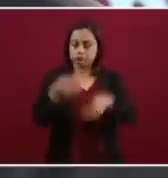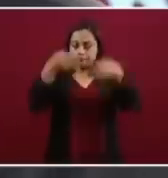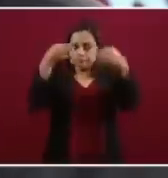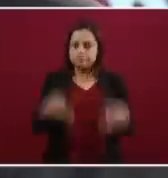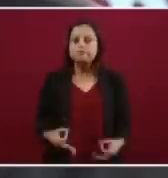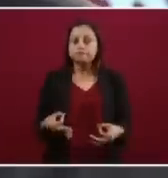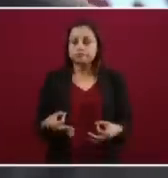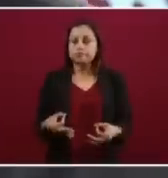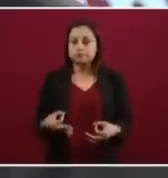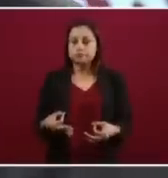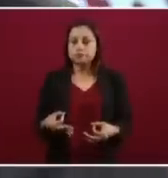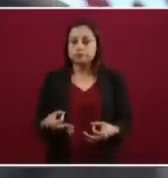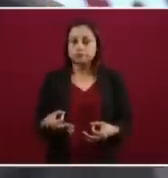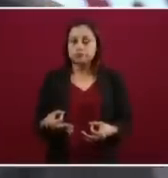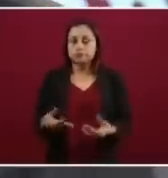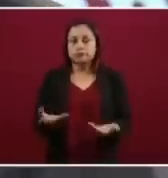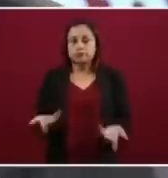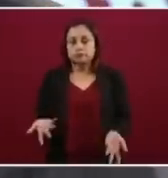del régimen,